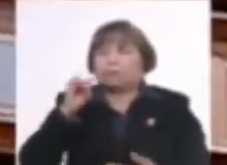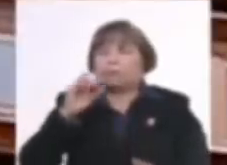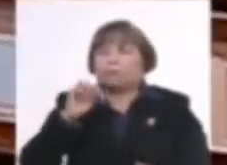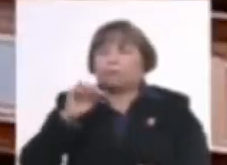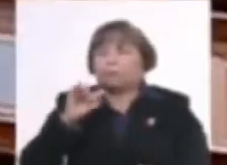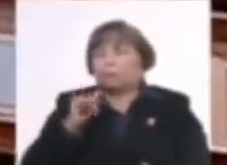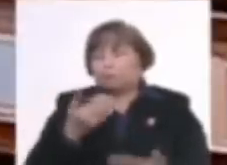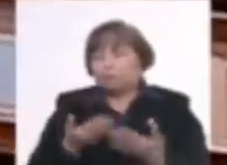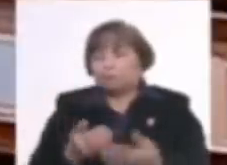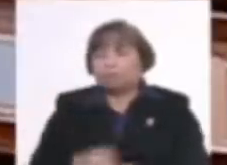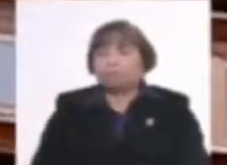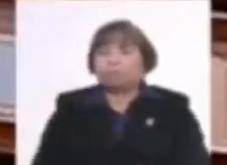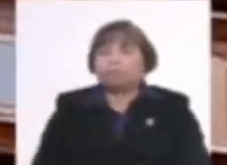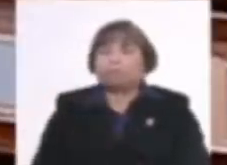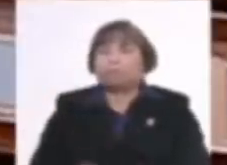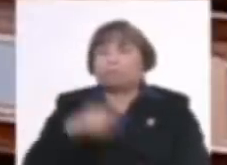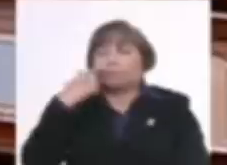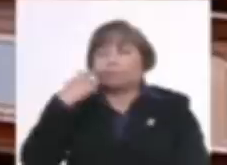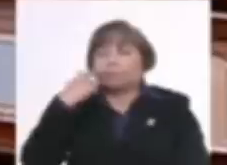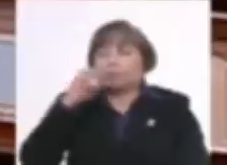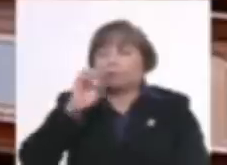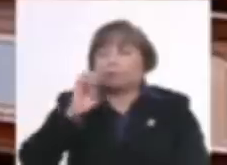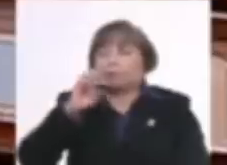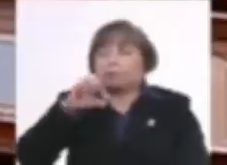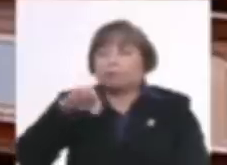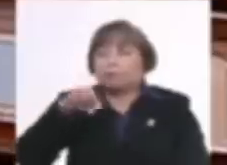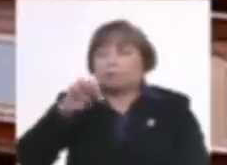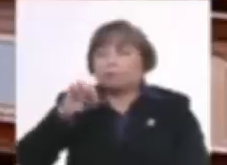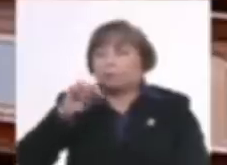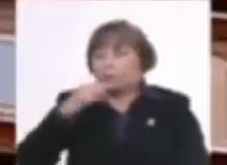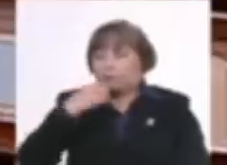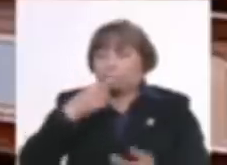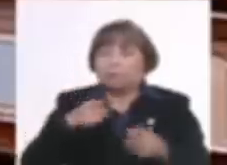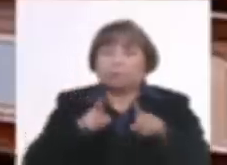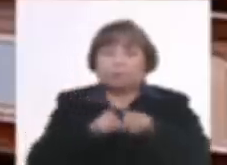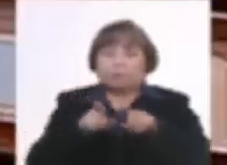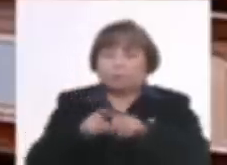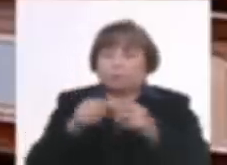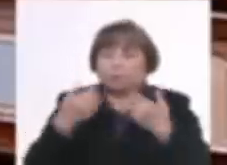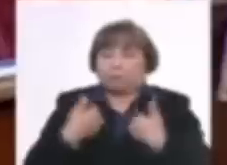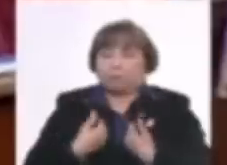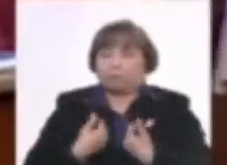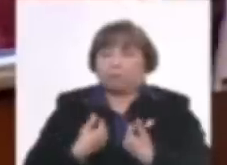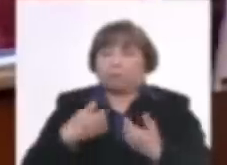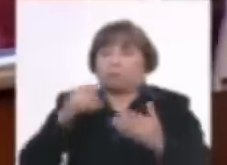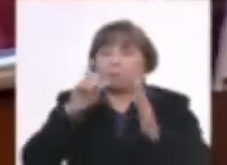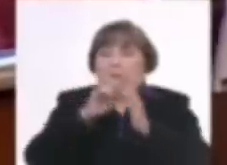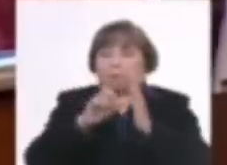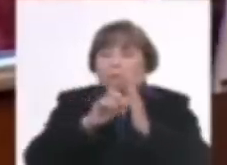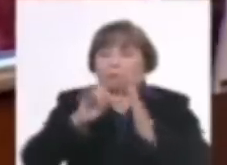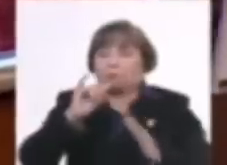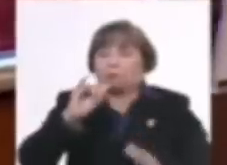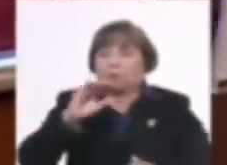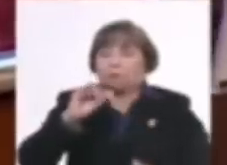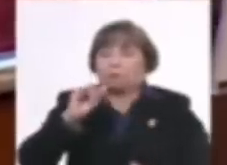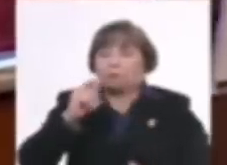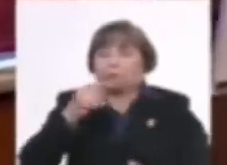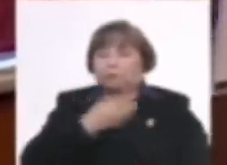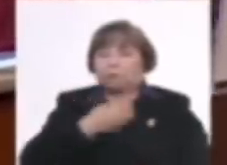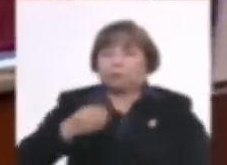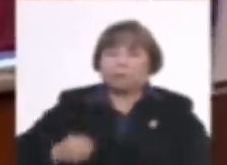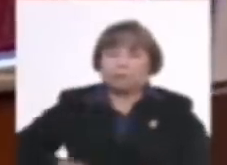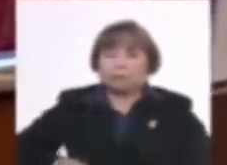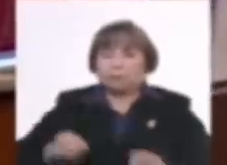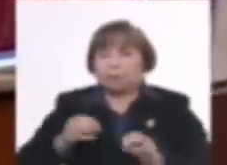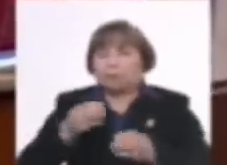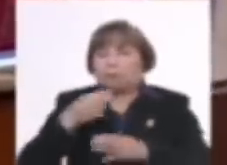Jenny, el señor Espino también tiene una licitación con el Estado para